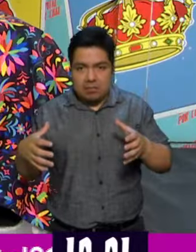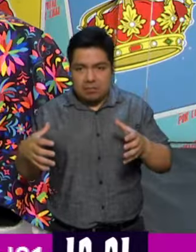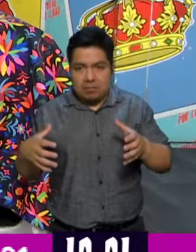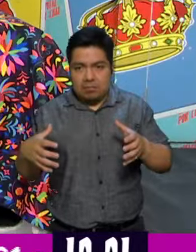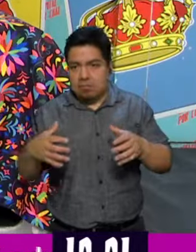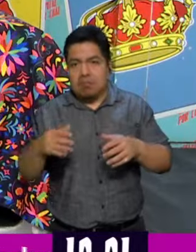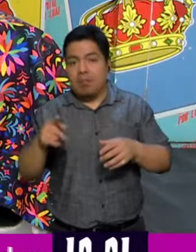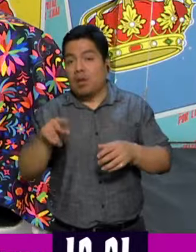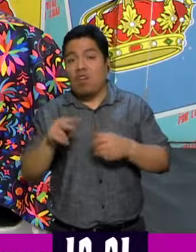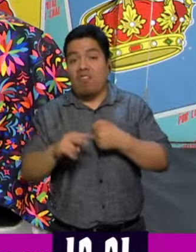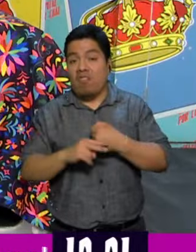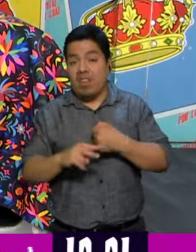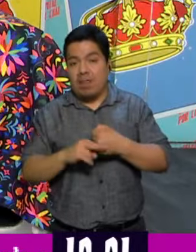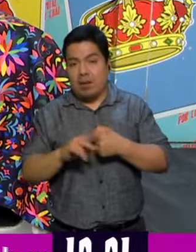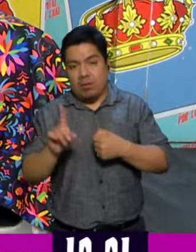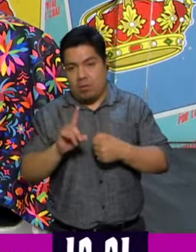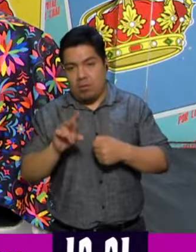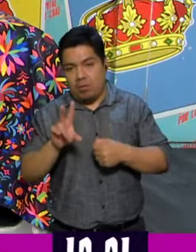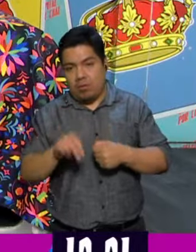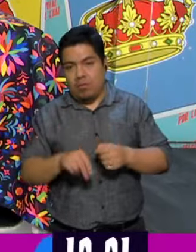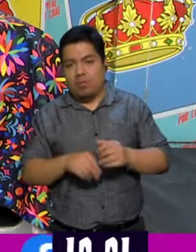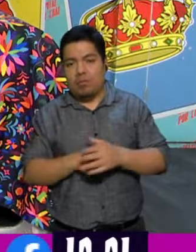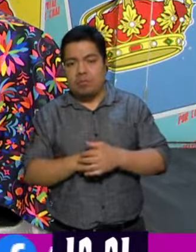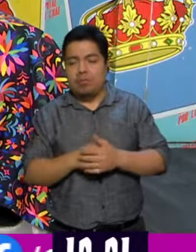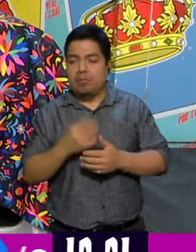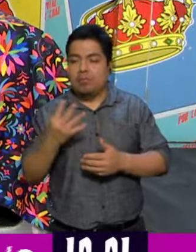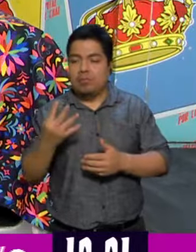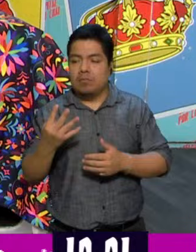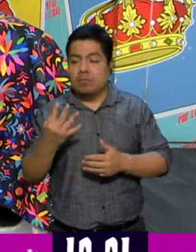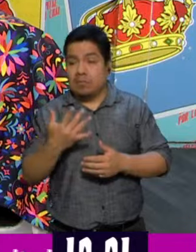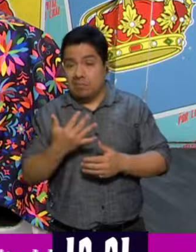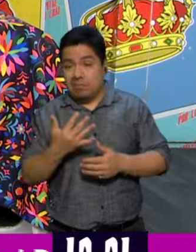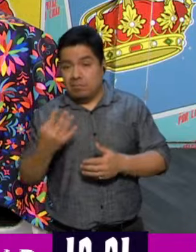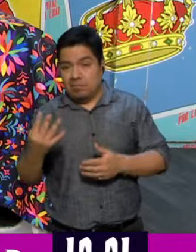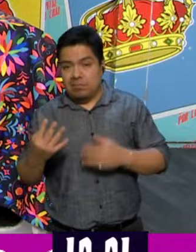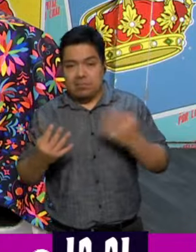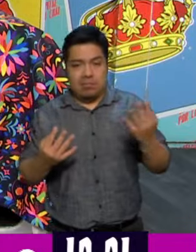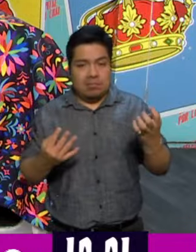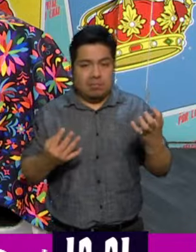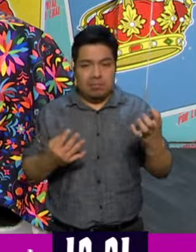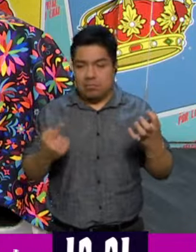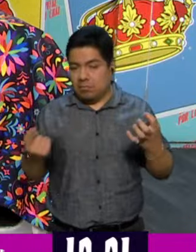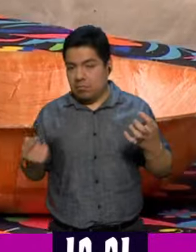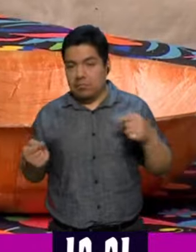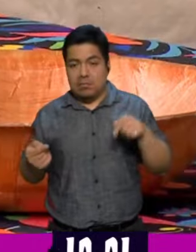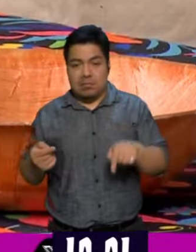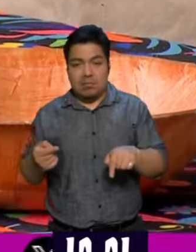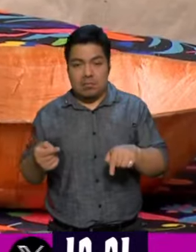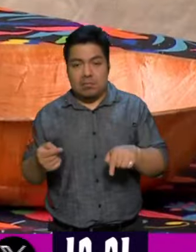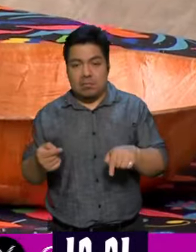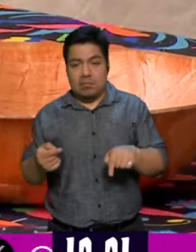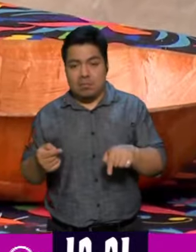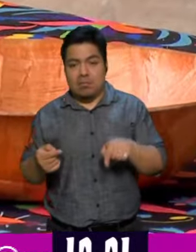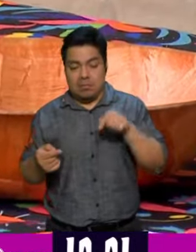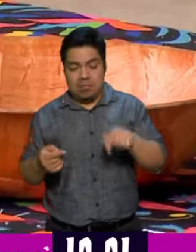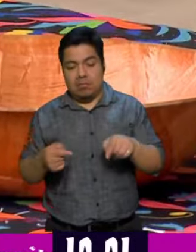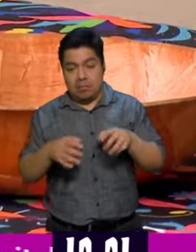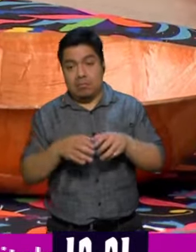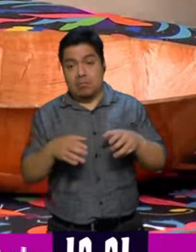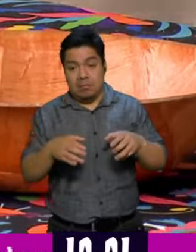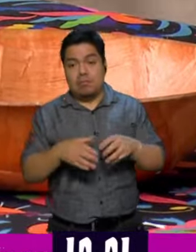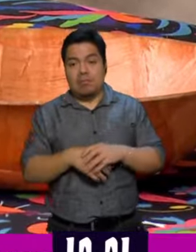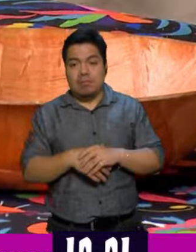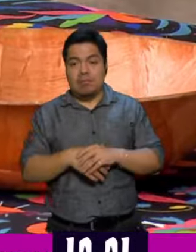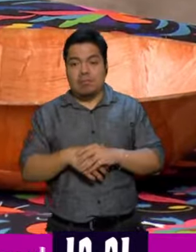que no sea de vidrio porque se estrella. ¿Cuál es el de 450? ¿Este o este? Este, porque este es el que voy a vender al